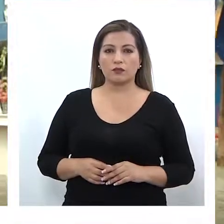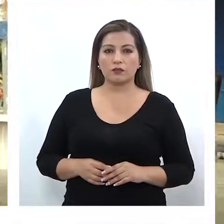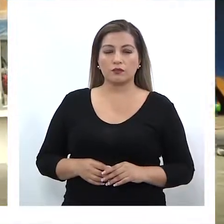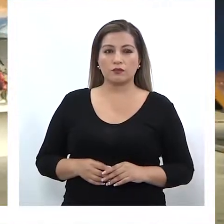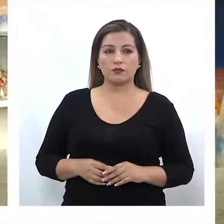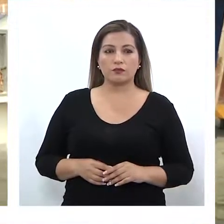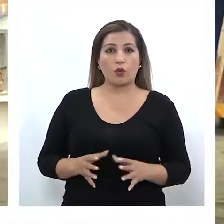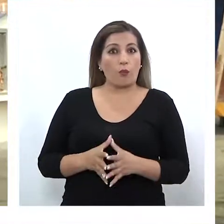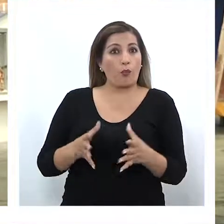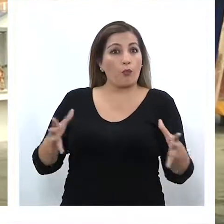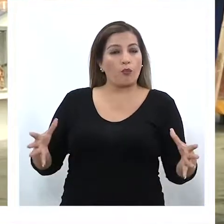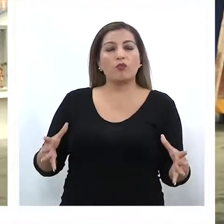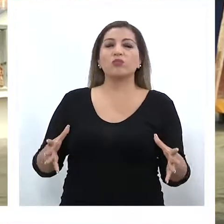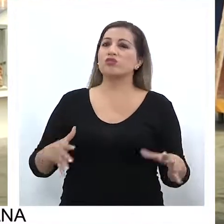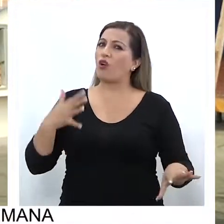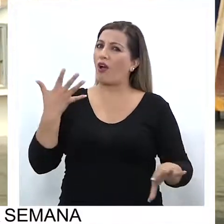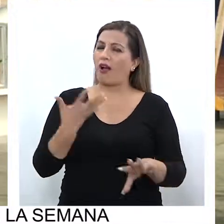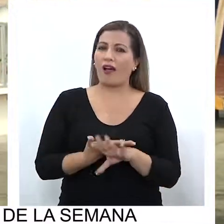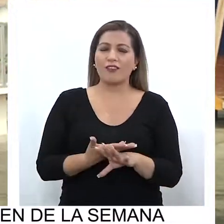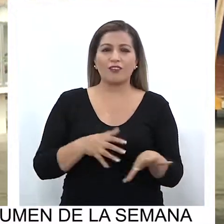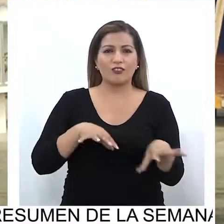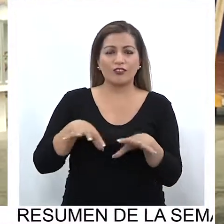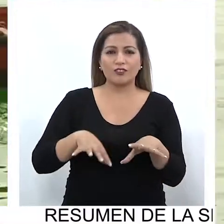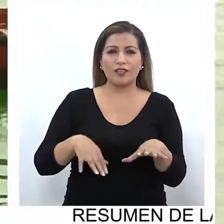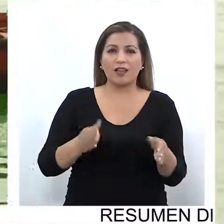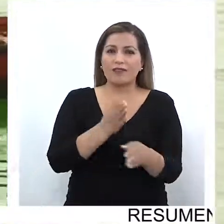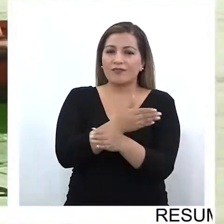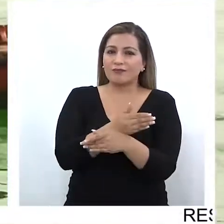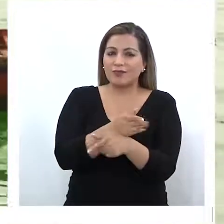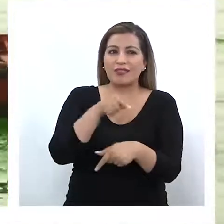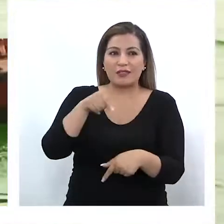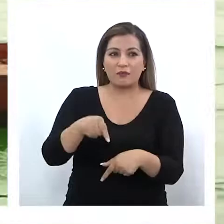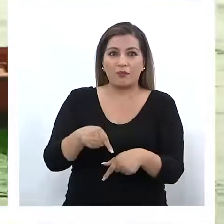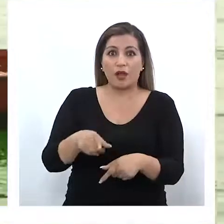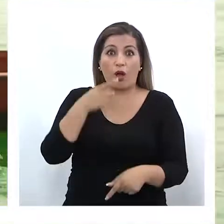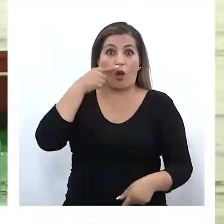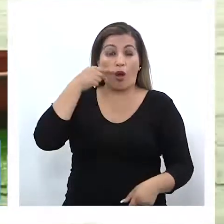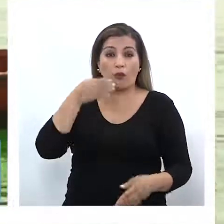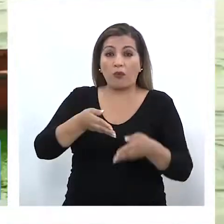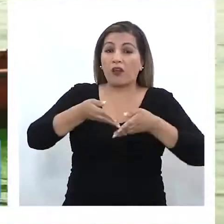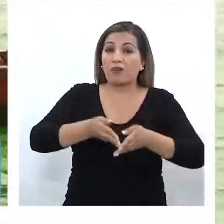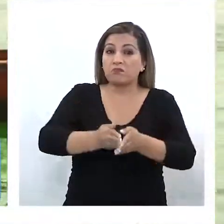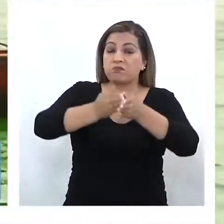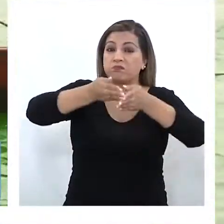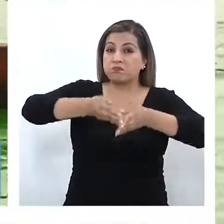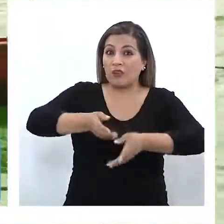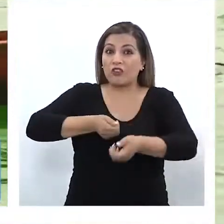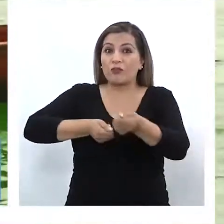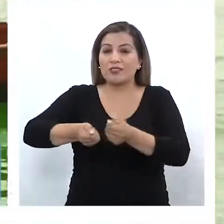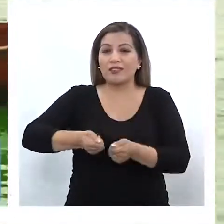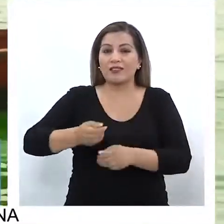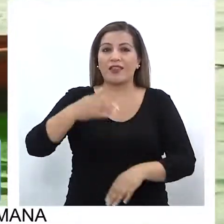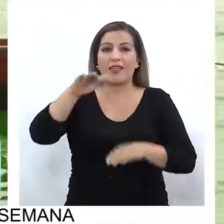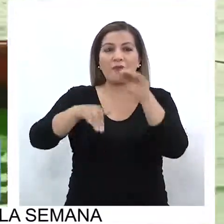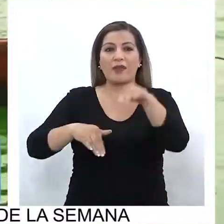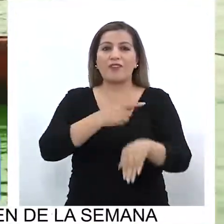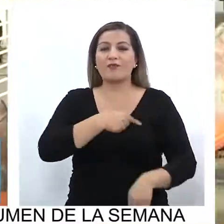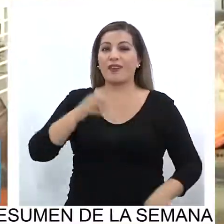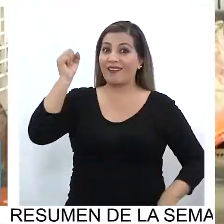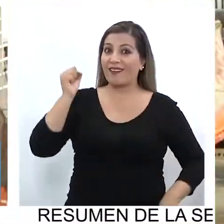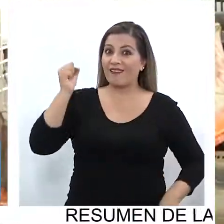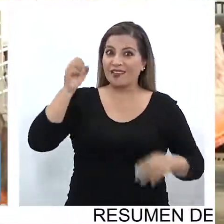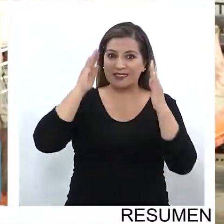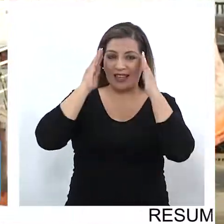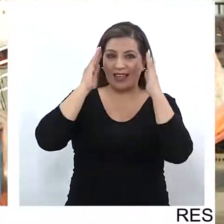Con abundante provisión de productos de mar, pescadores artesanales y comerciantes de Caleta Cabancha están atentos